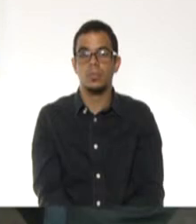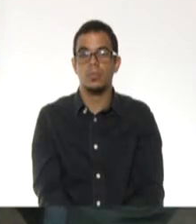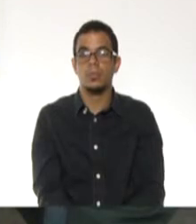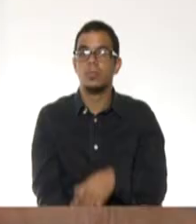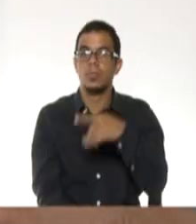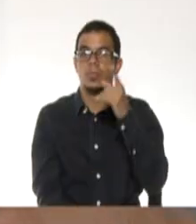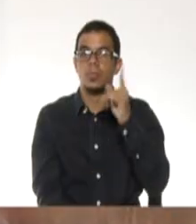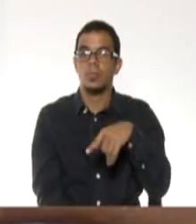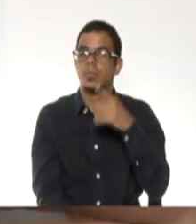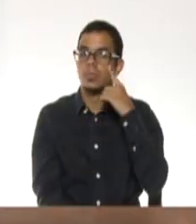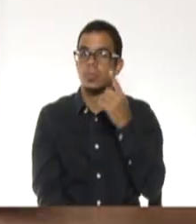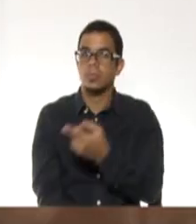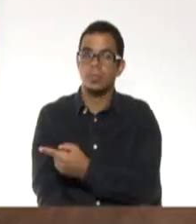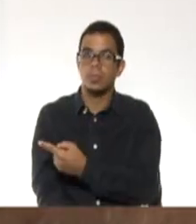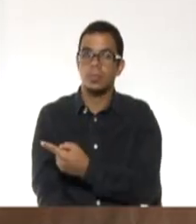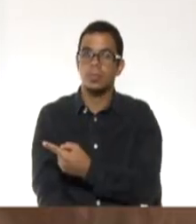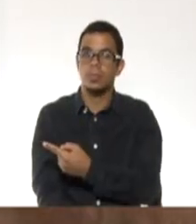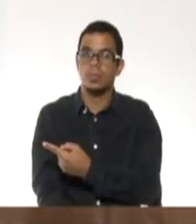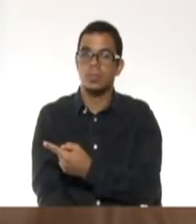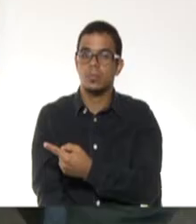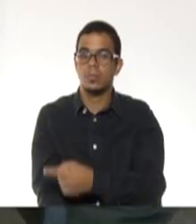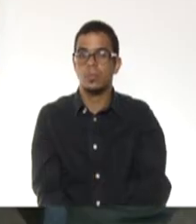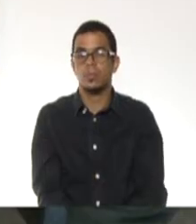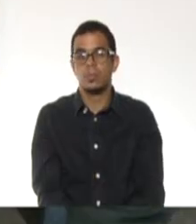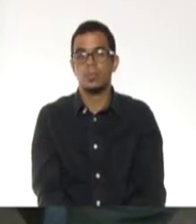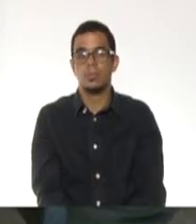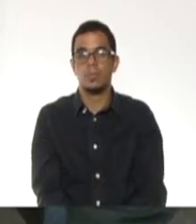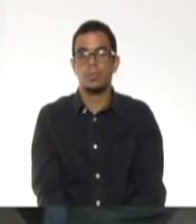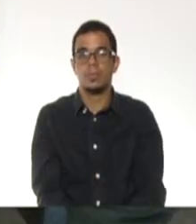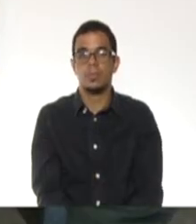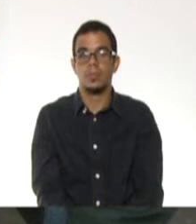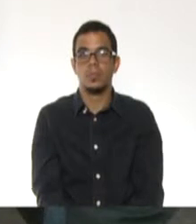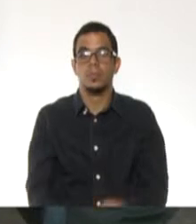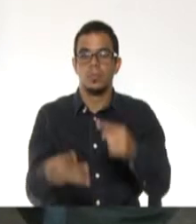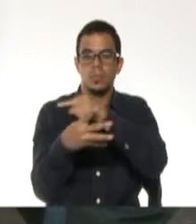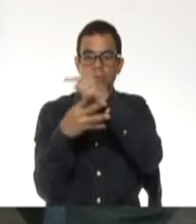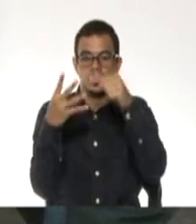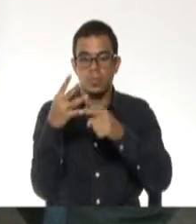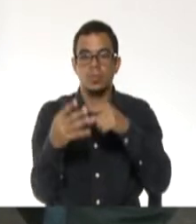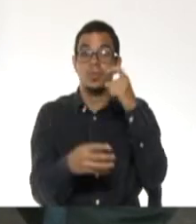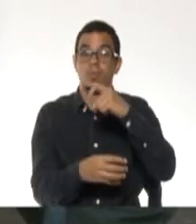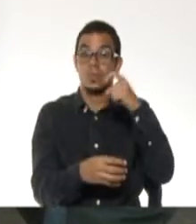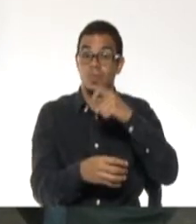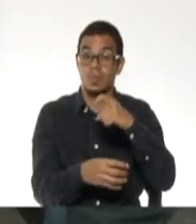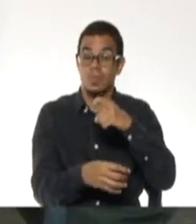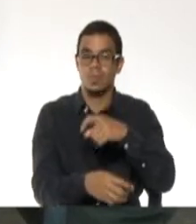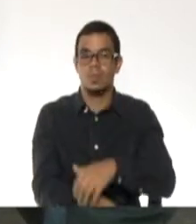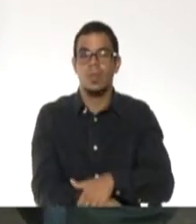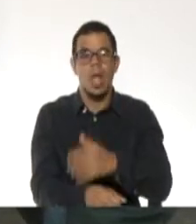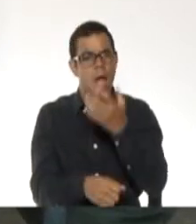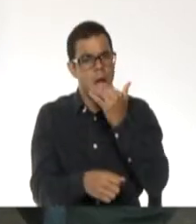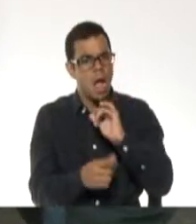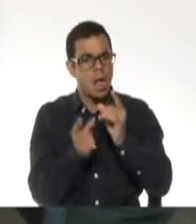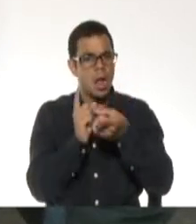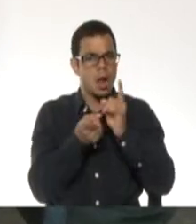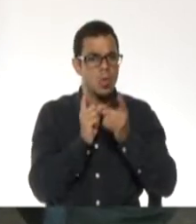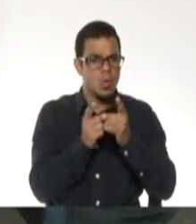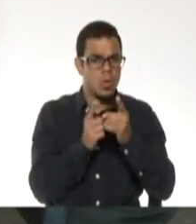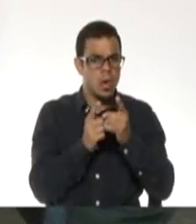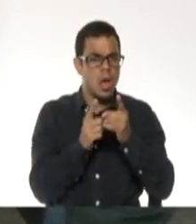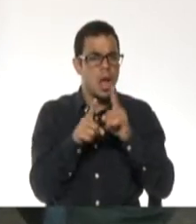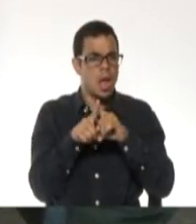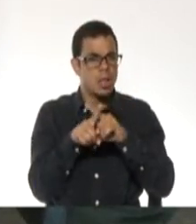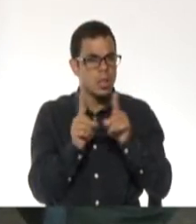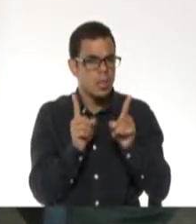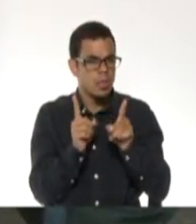y un alicate para electricista. Profe, disculpe, ¿hay alguna diferencia entre ese alicate de